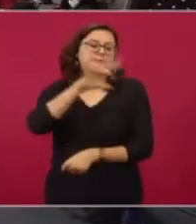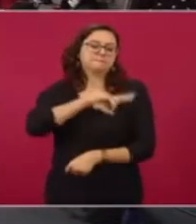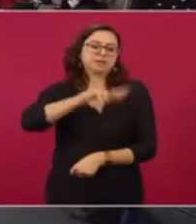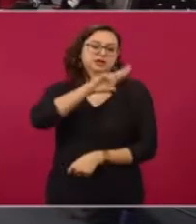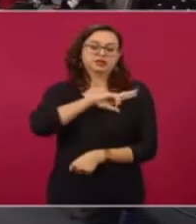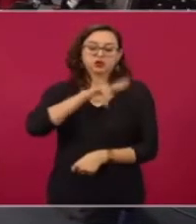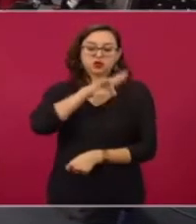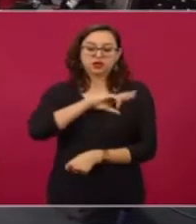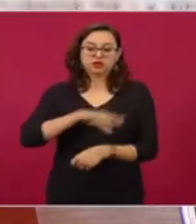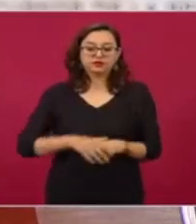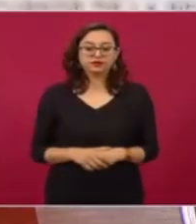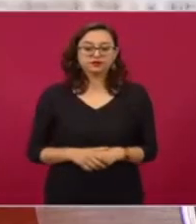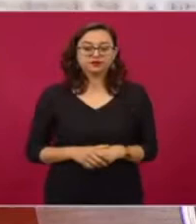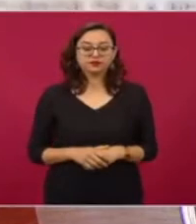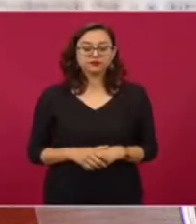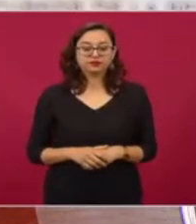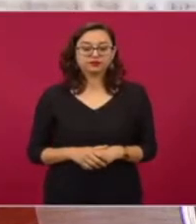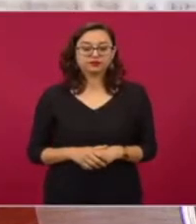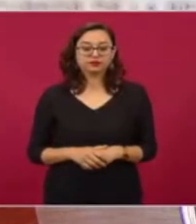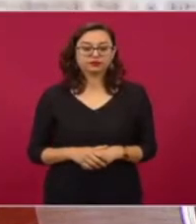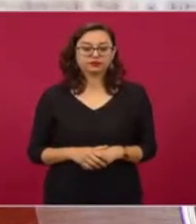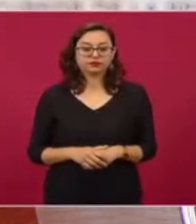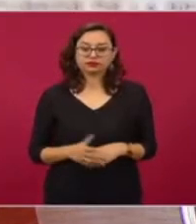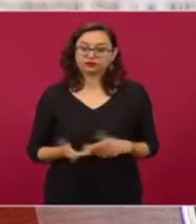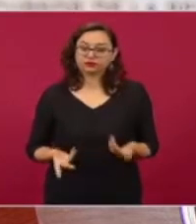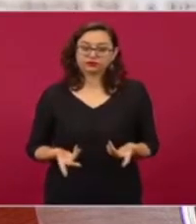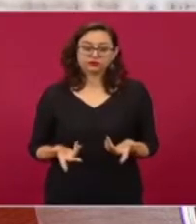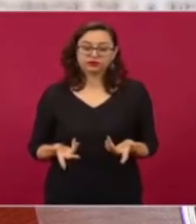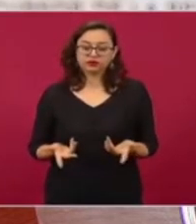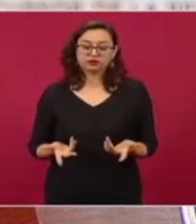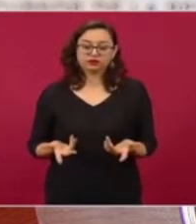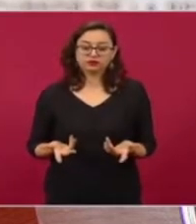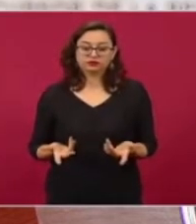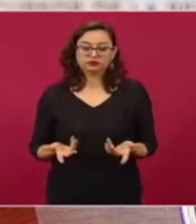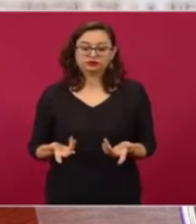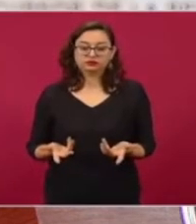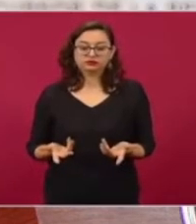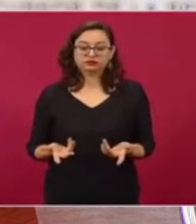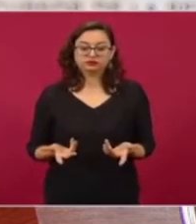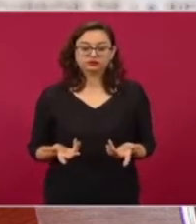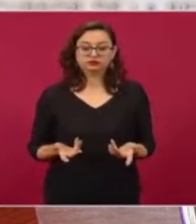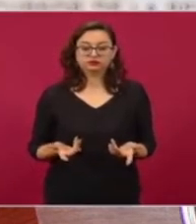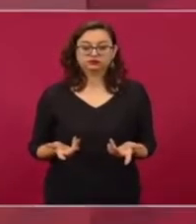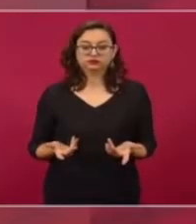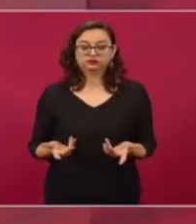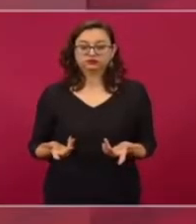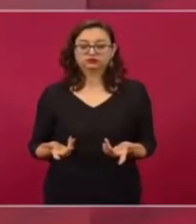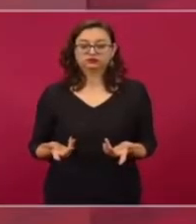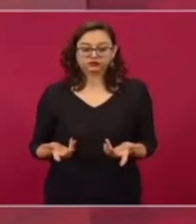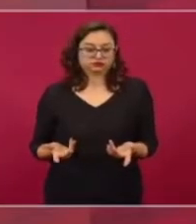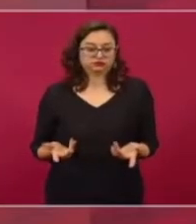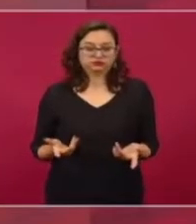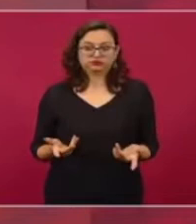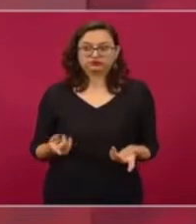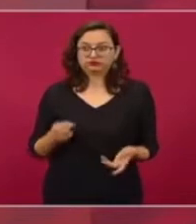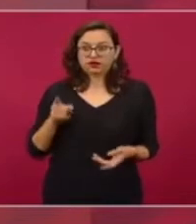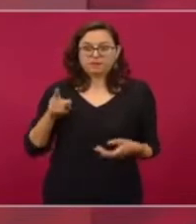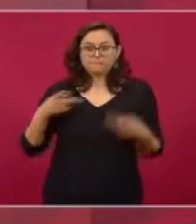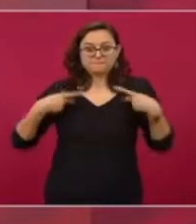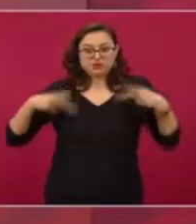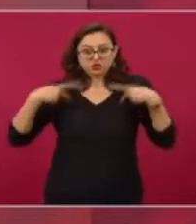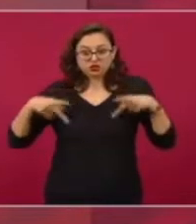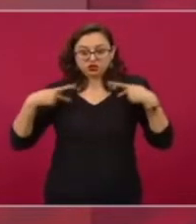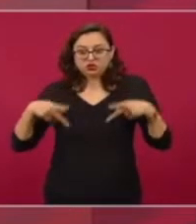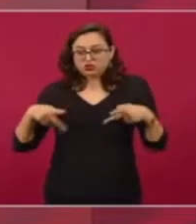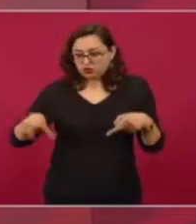el servidor público pues podría irse a curar y hablaba yo de que se